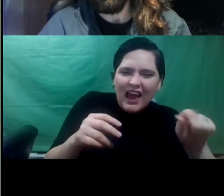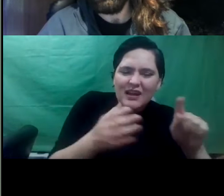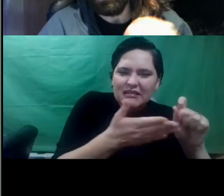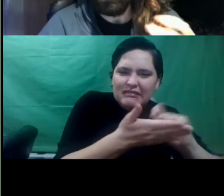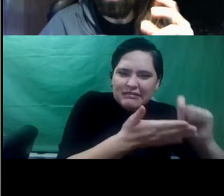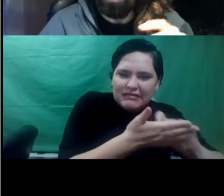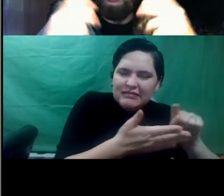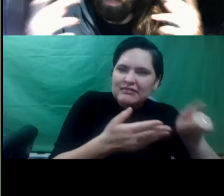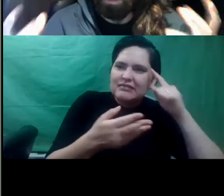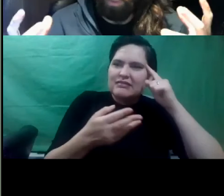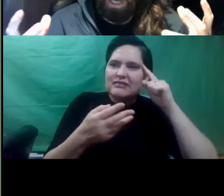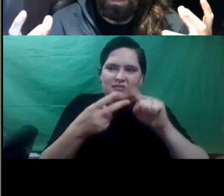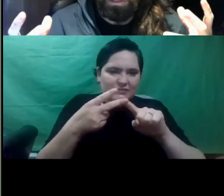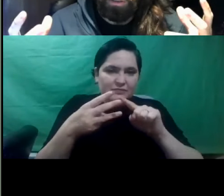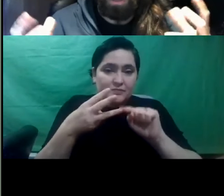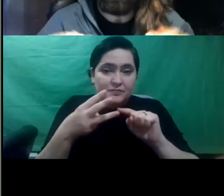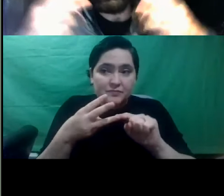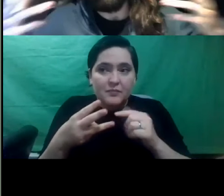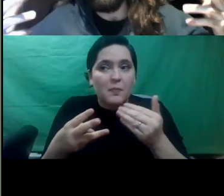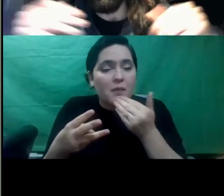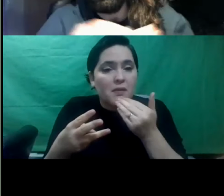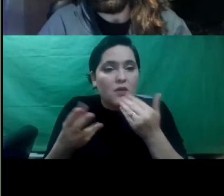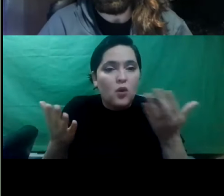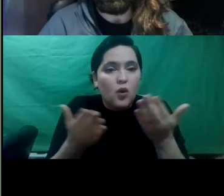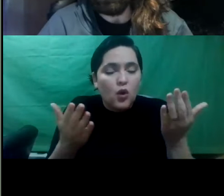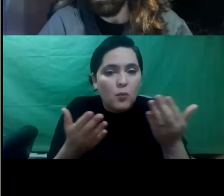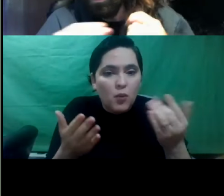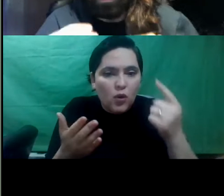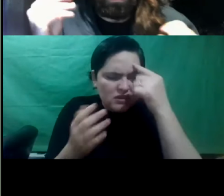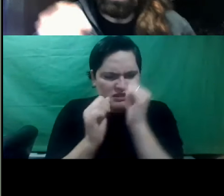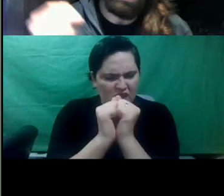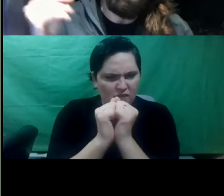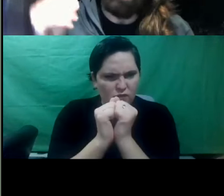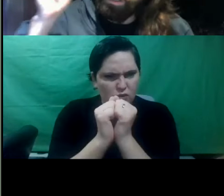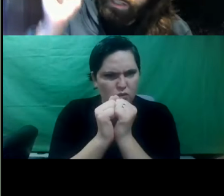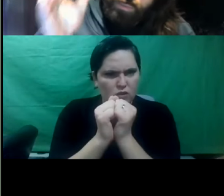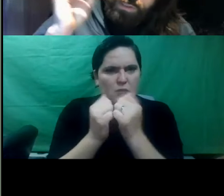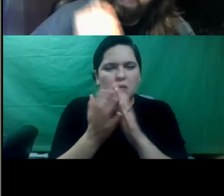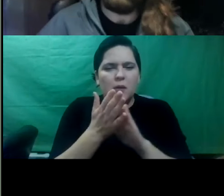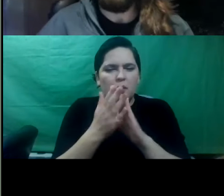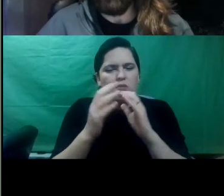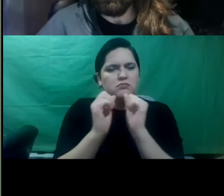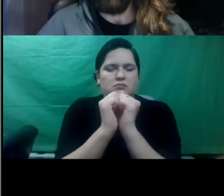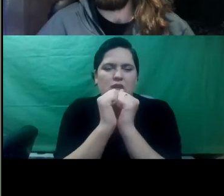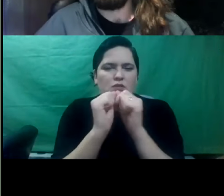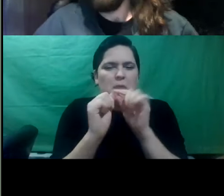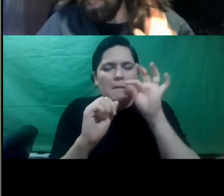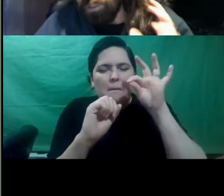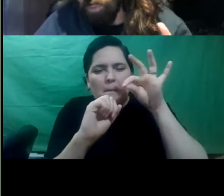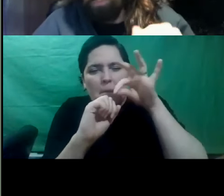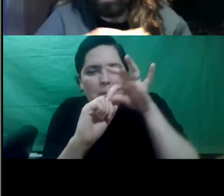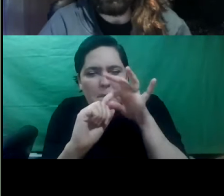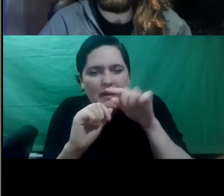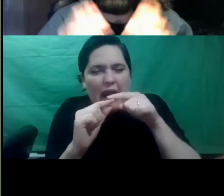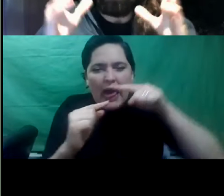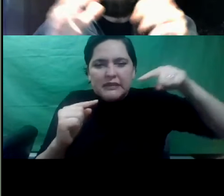los cambios en escalas y dimensiones particulares del cerebro a la coordinación a gran escala. Es decir, si perturbamos eléctricamente un par de neuronas, si